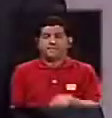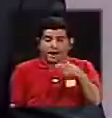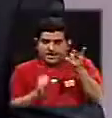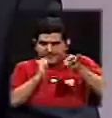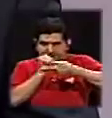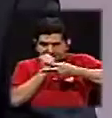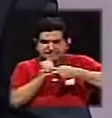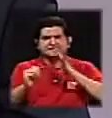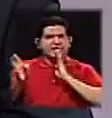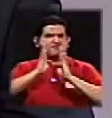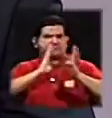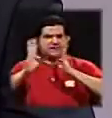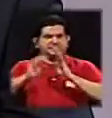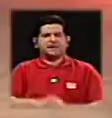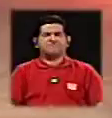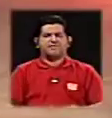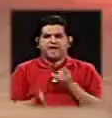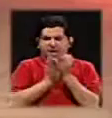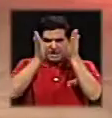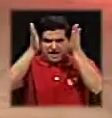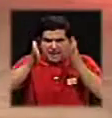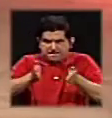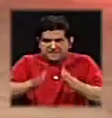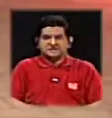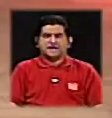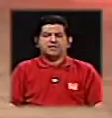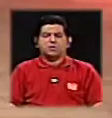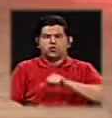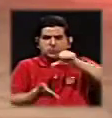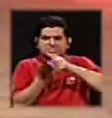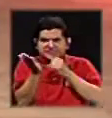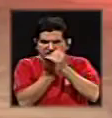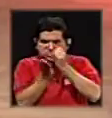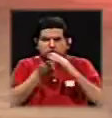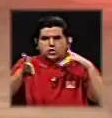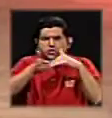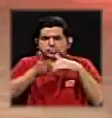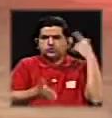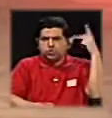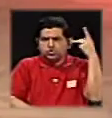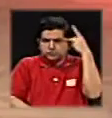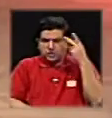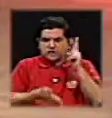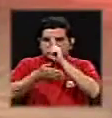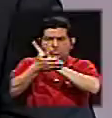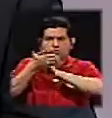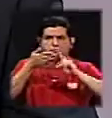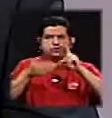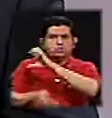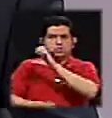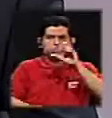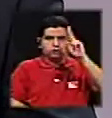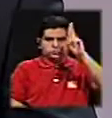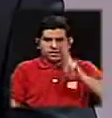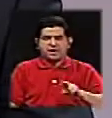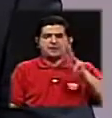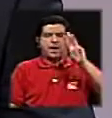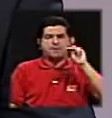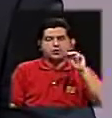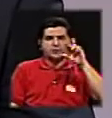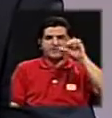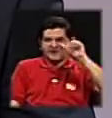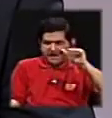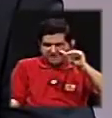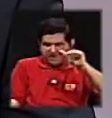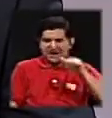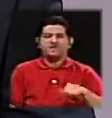esta ocasión conversamos con los investigadores del Centro de Investigaciones y Estudios Políticos de la Universidad de Costa Rica, Montserrat